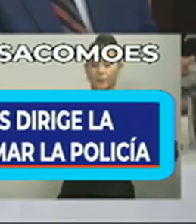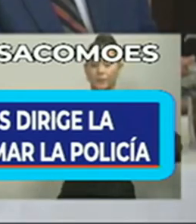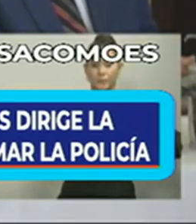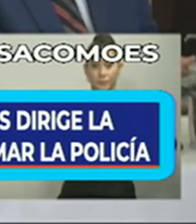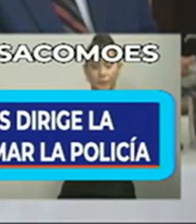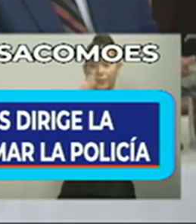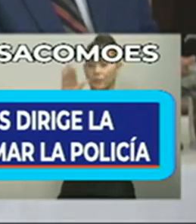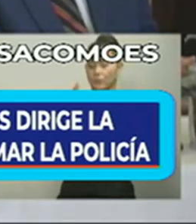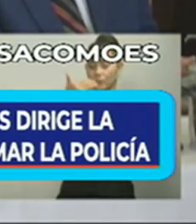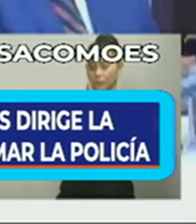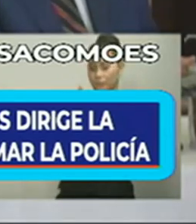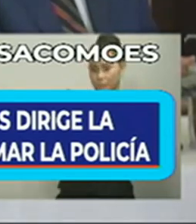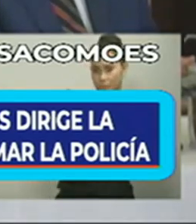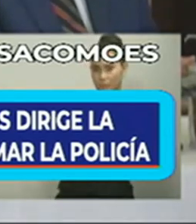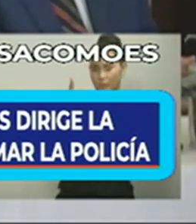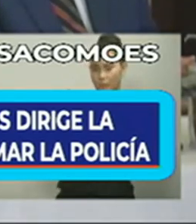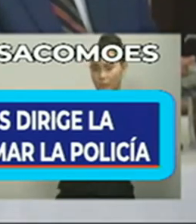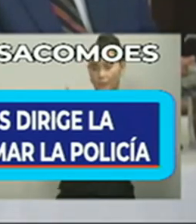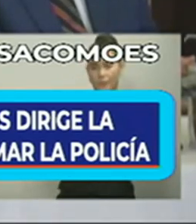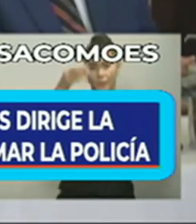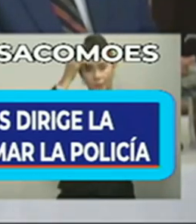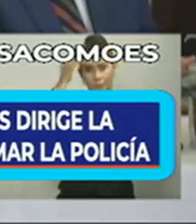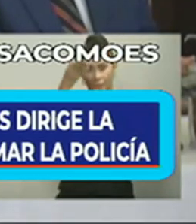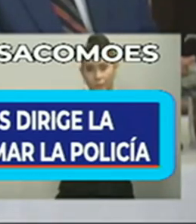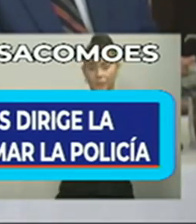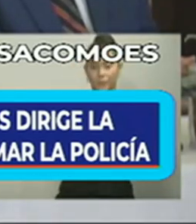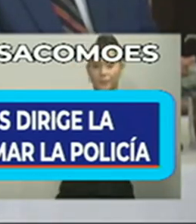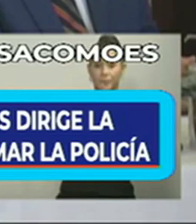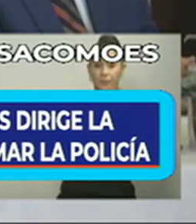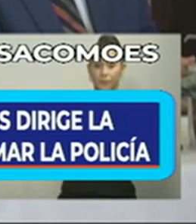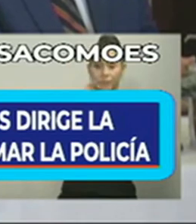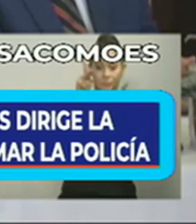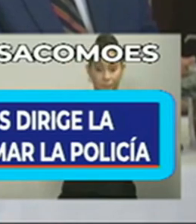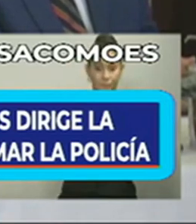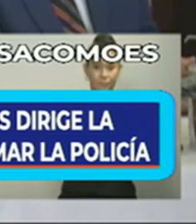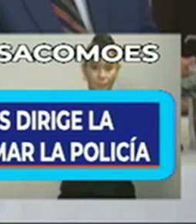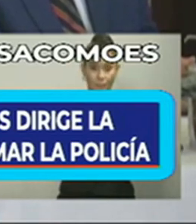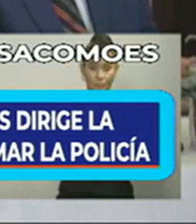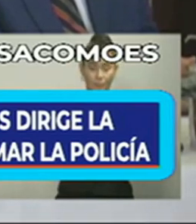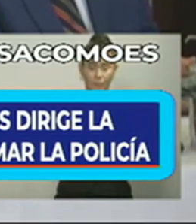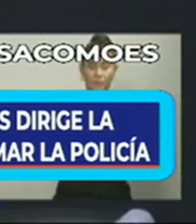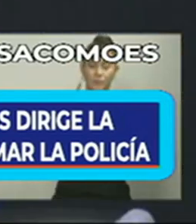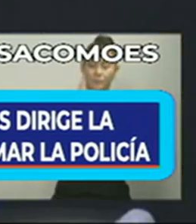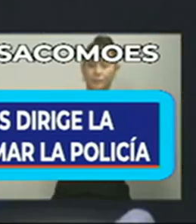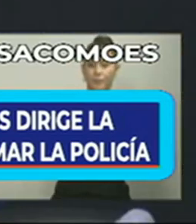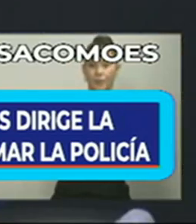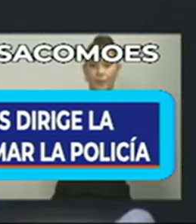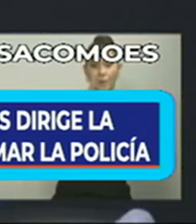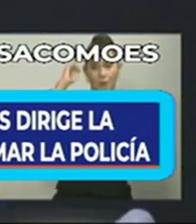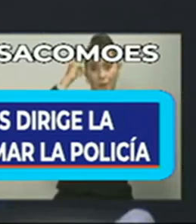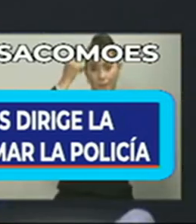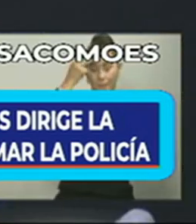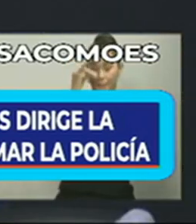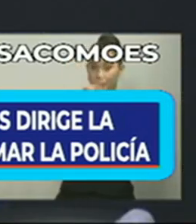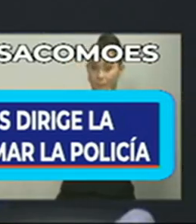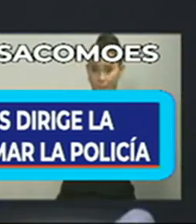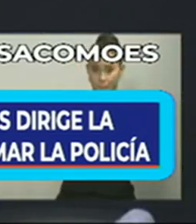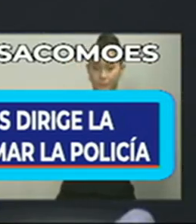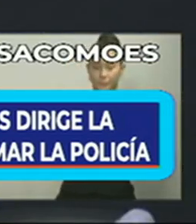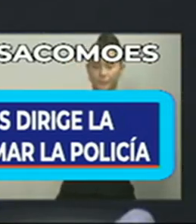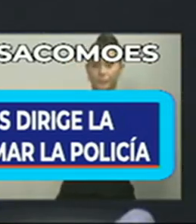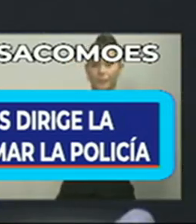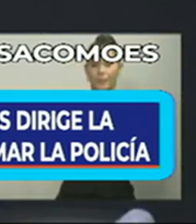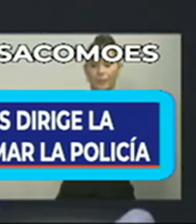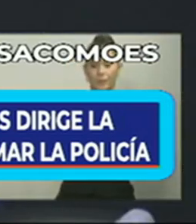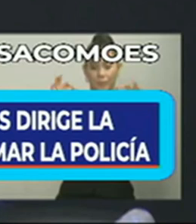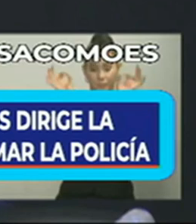documentación pertinente sobre el cuerpo policial en las siguientes áreas: políticas institucionales,